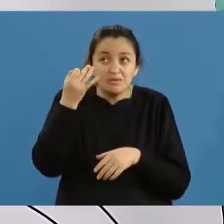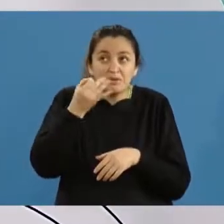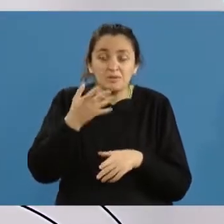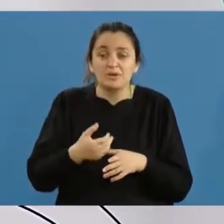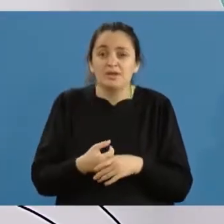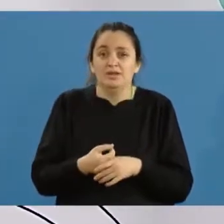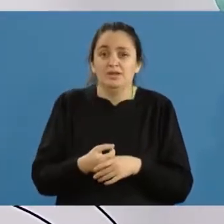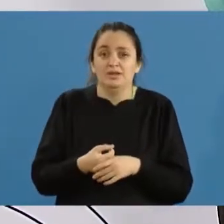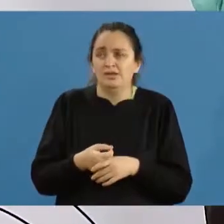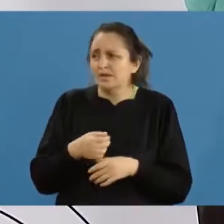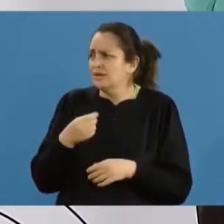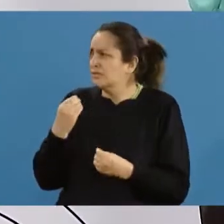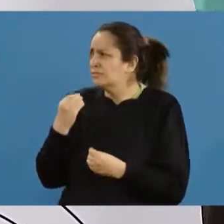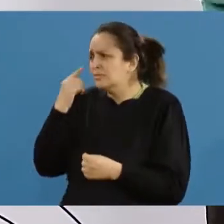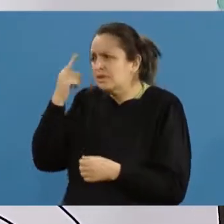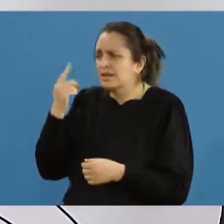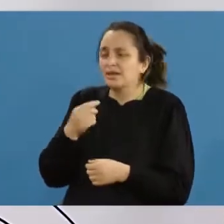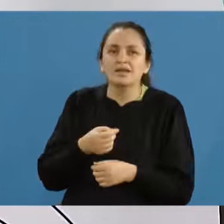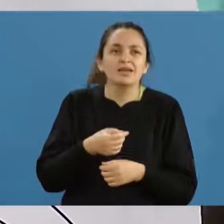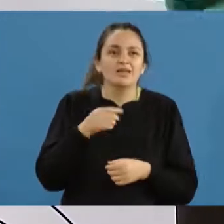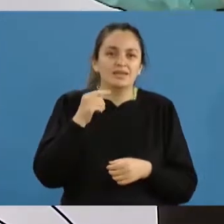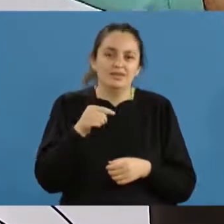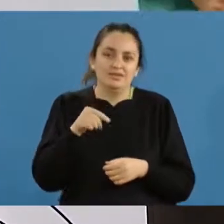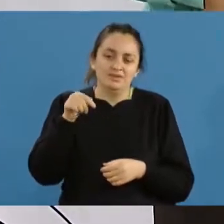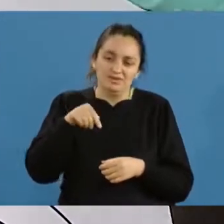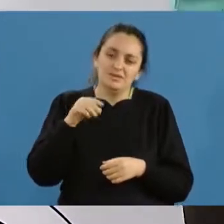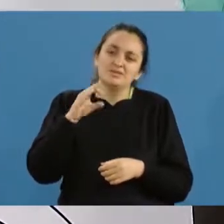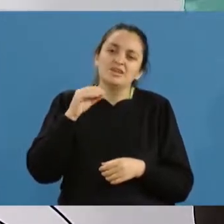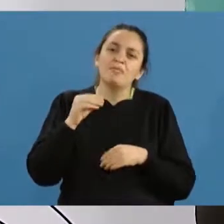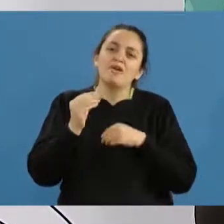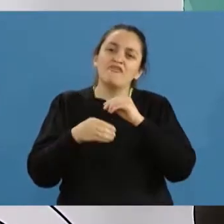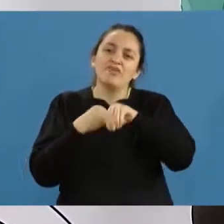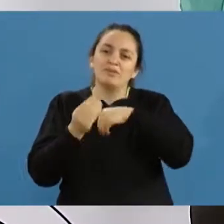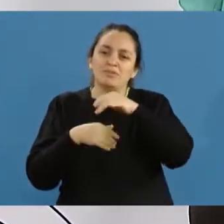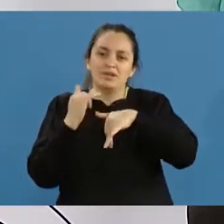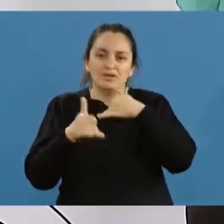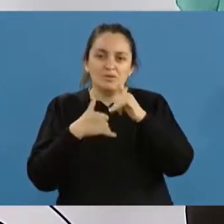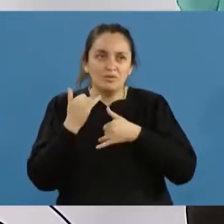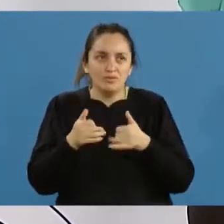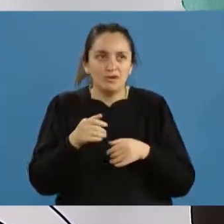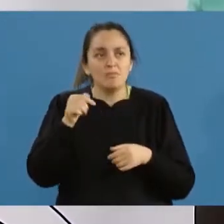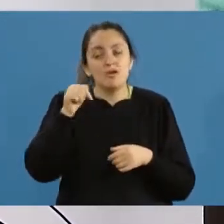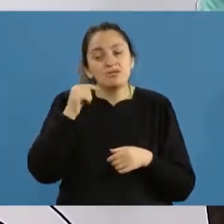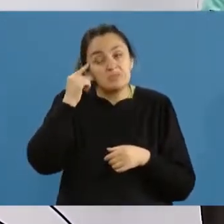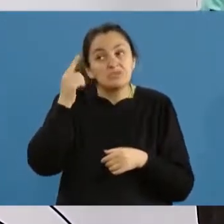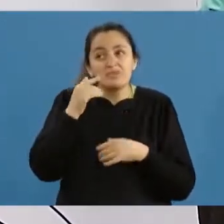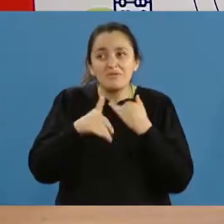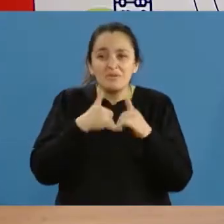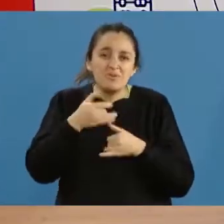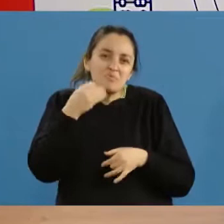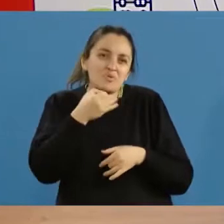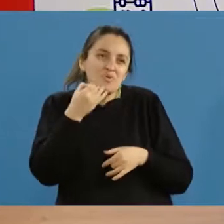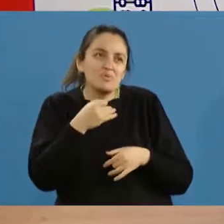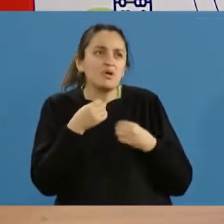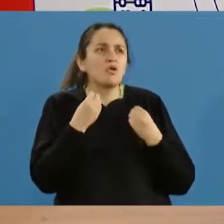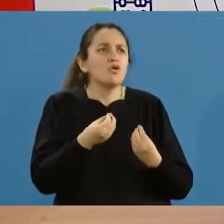se te ocurrió? ¿Cómo estamos? ¿Qué se te ocurrió? ¿Qué se te ocurrió? Este programa que se llama Juguemos en Familia. Vos tenés frío, estás soplando tus manos. Sí. Vamos a jugar un juego que está buenísimo. ¿Cómo? ¿Cómo